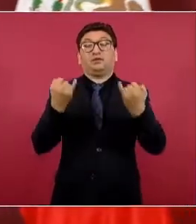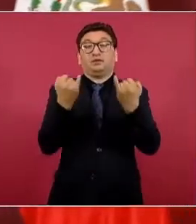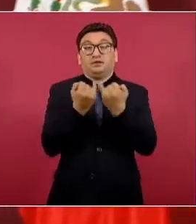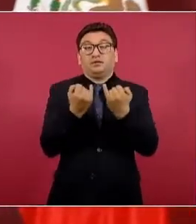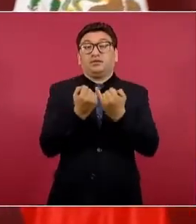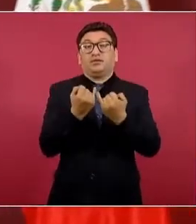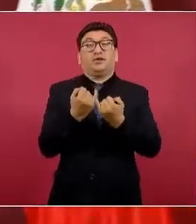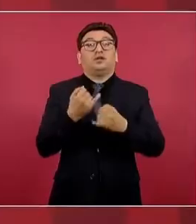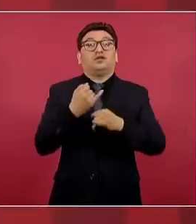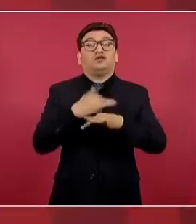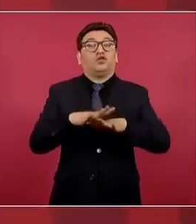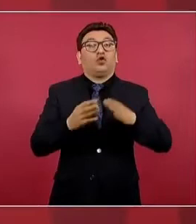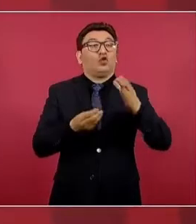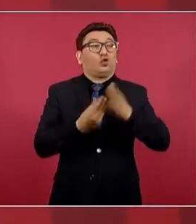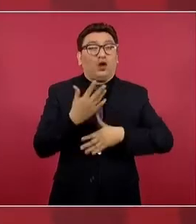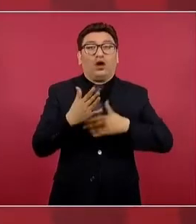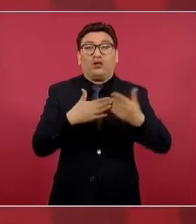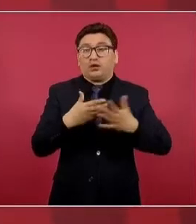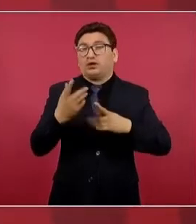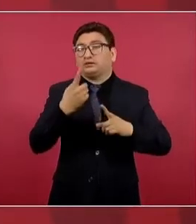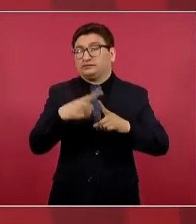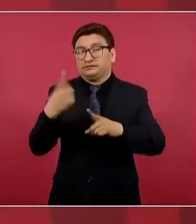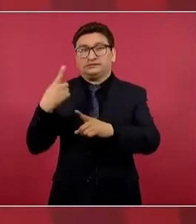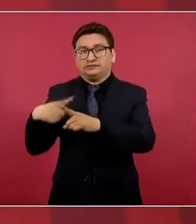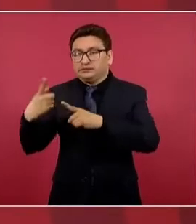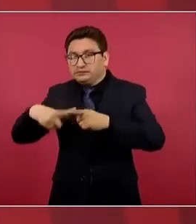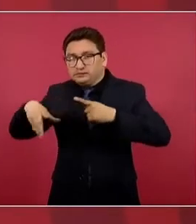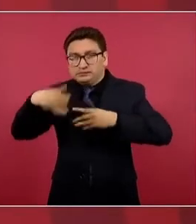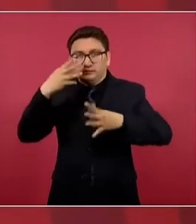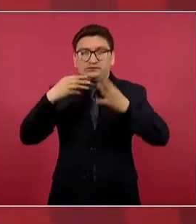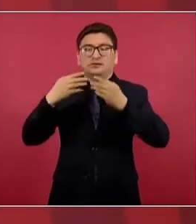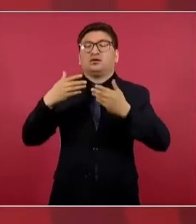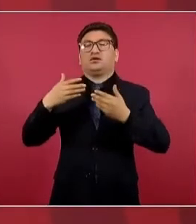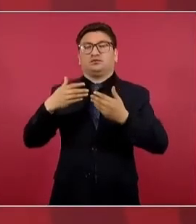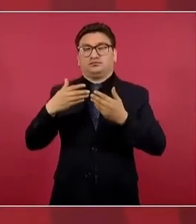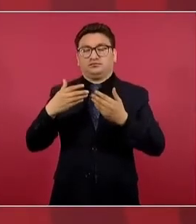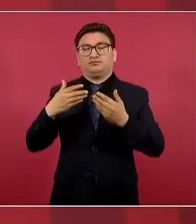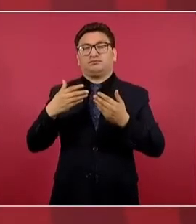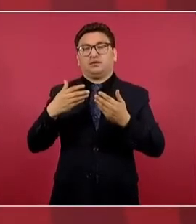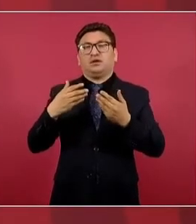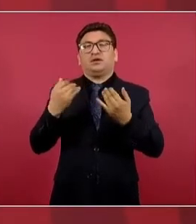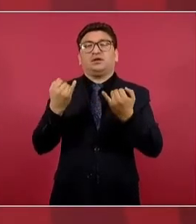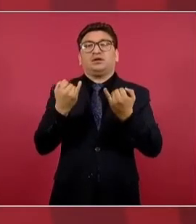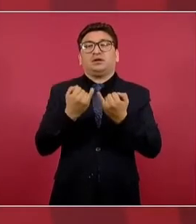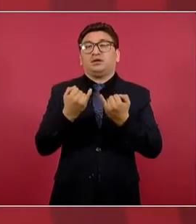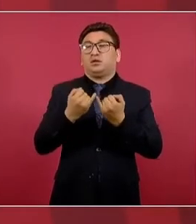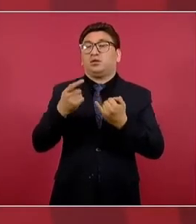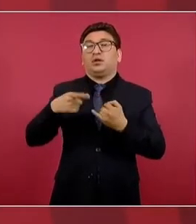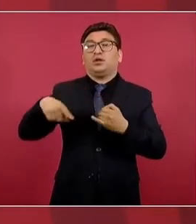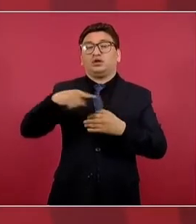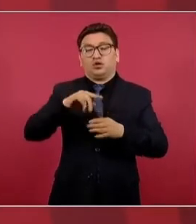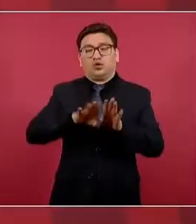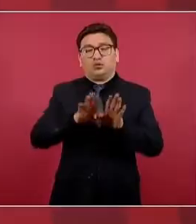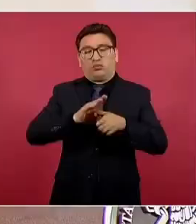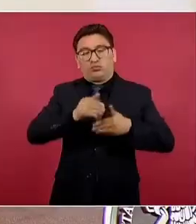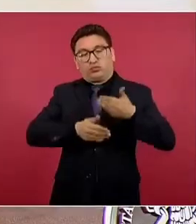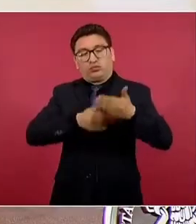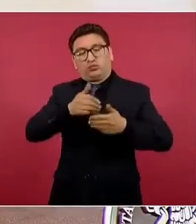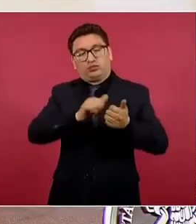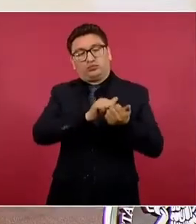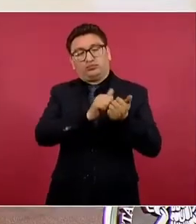actualizándose, poniéndose, si no adelante, de los procesos de